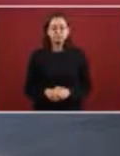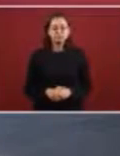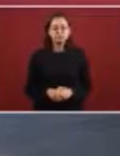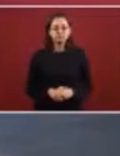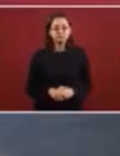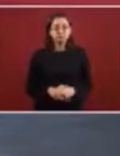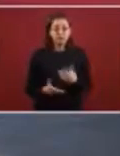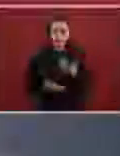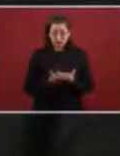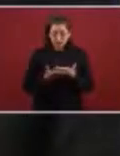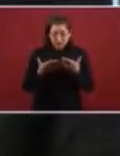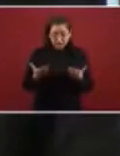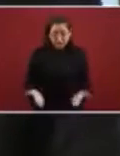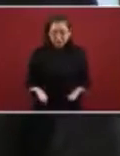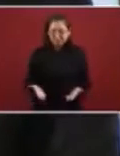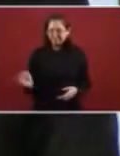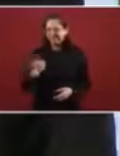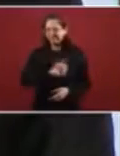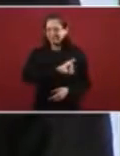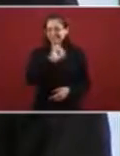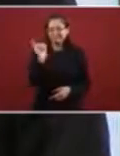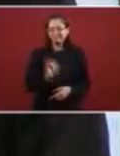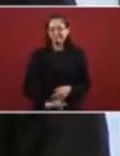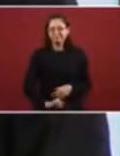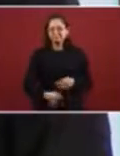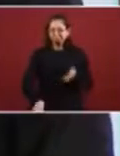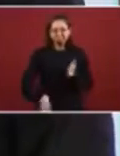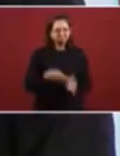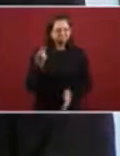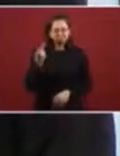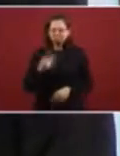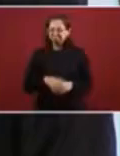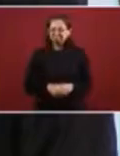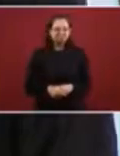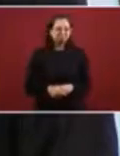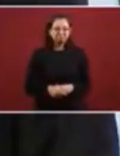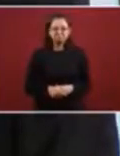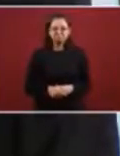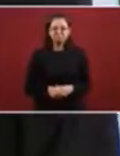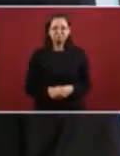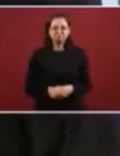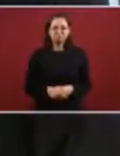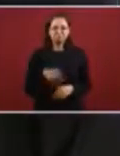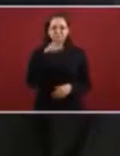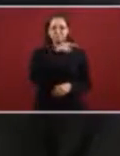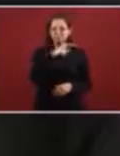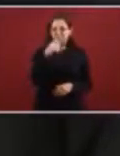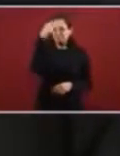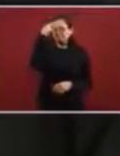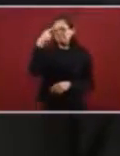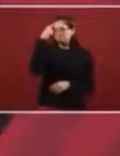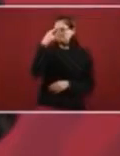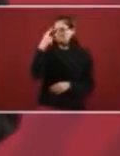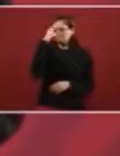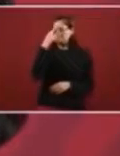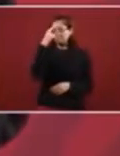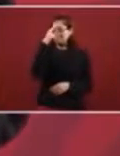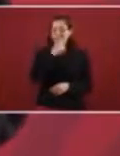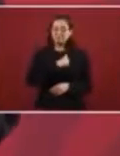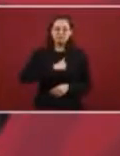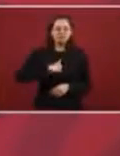no va a volver a suceder y esa mentalidad desgraciadamente